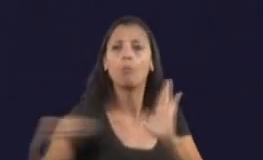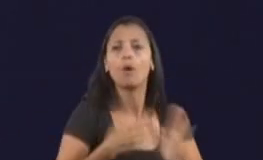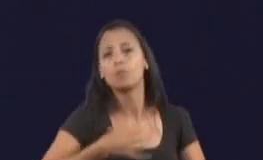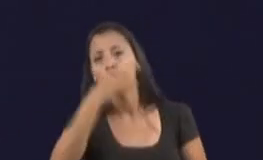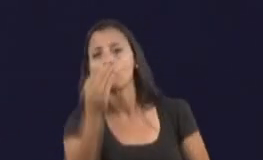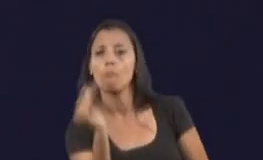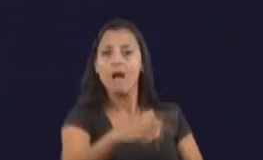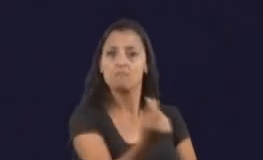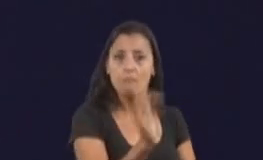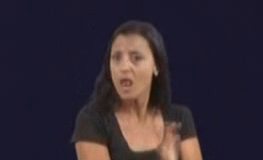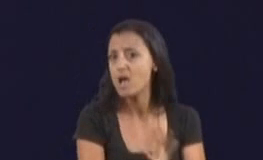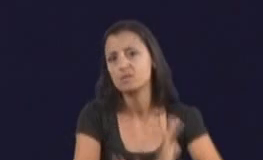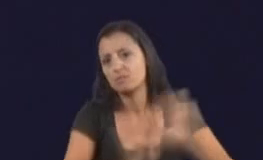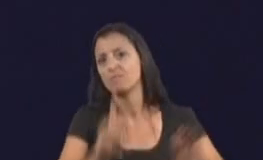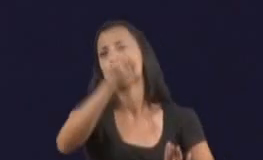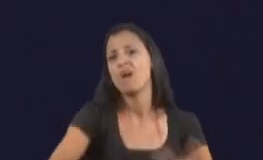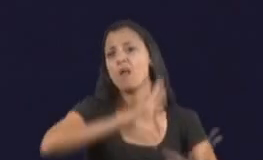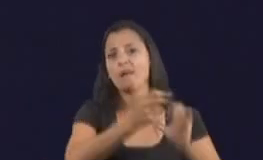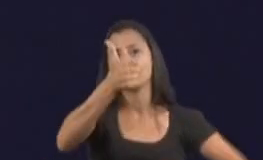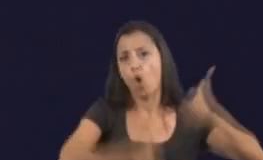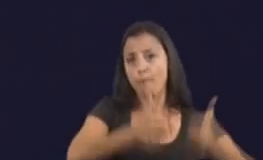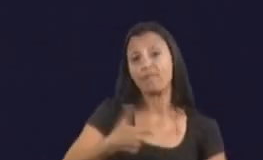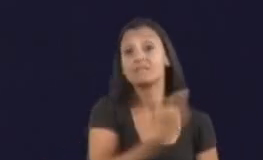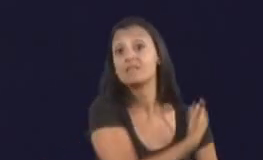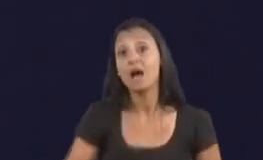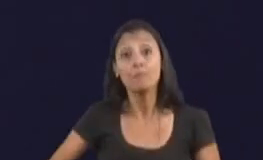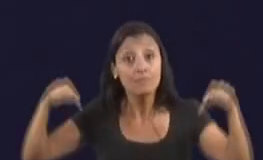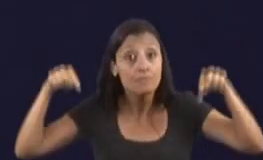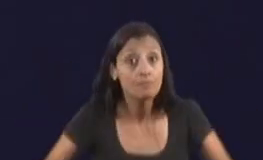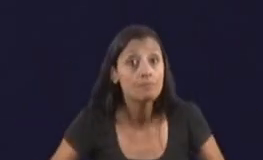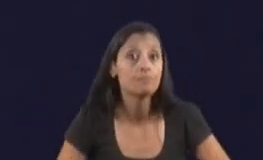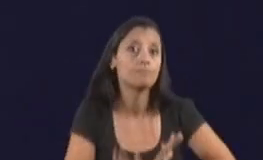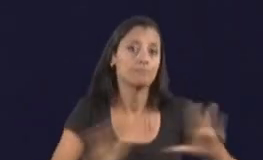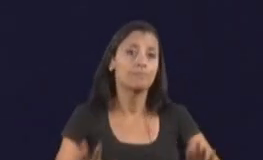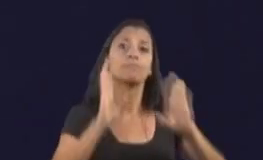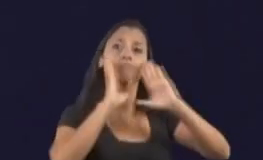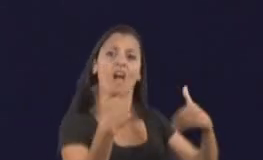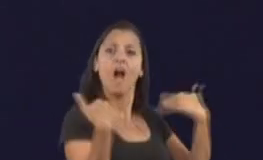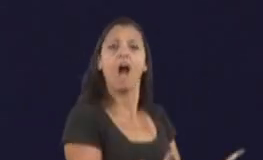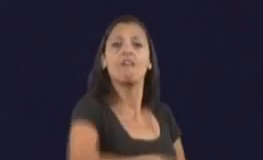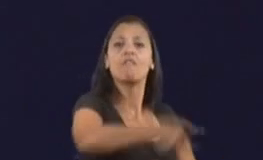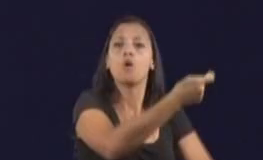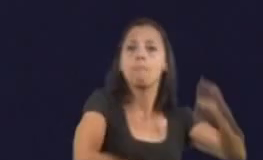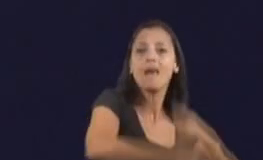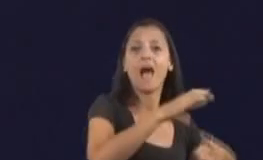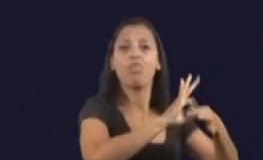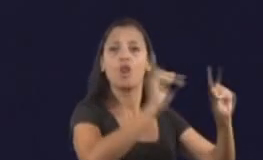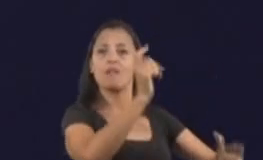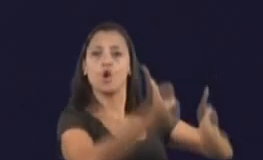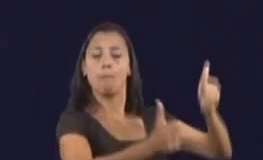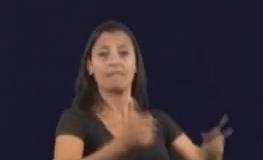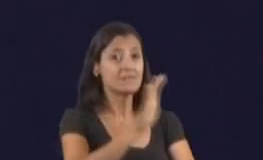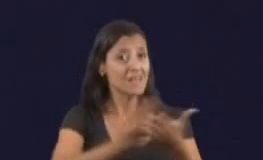de la normativa de defensa de la competencia. El gobierno aboga por los mercados libres y competitivos. En esta nueva